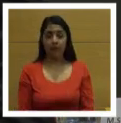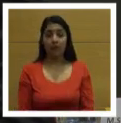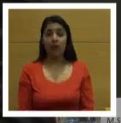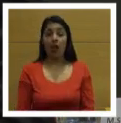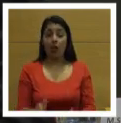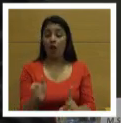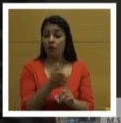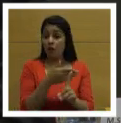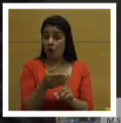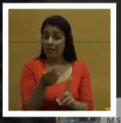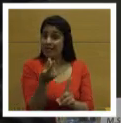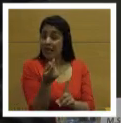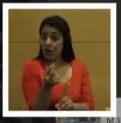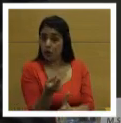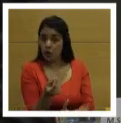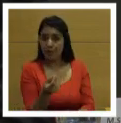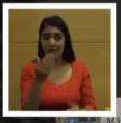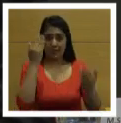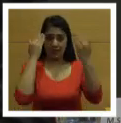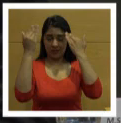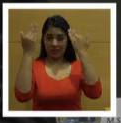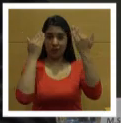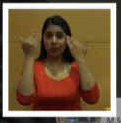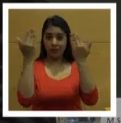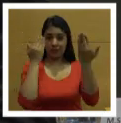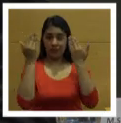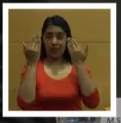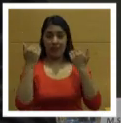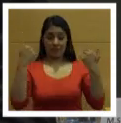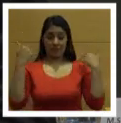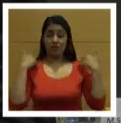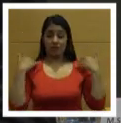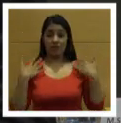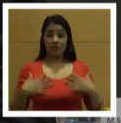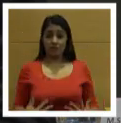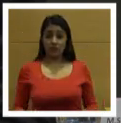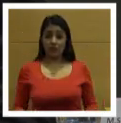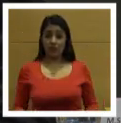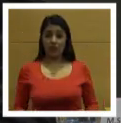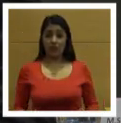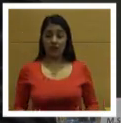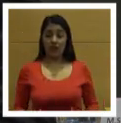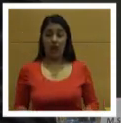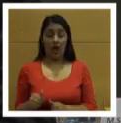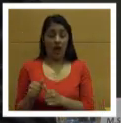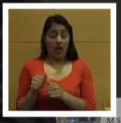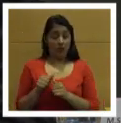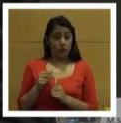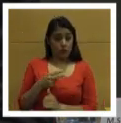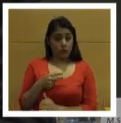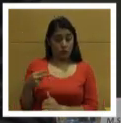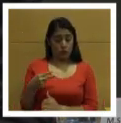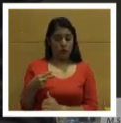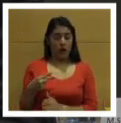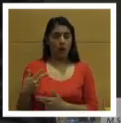violencia económica, psicológica, física, acoso